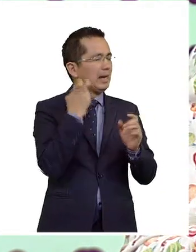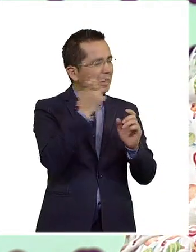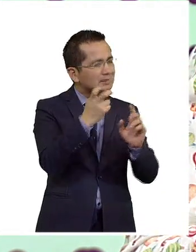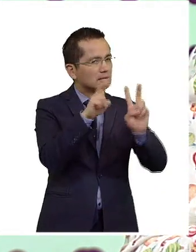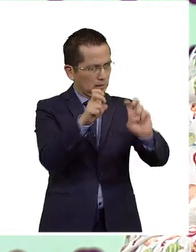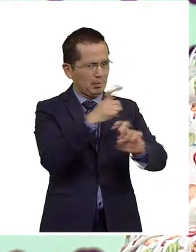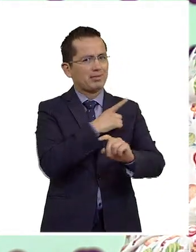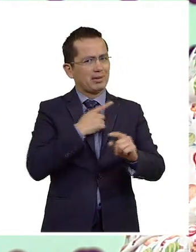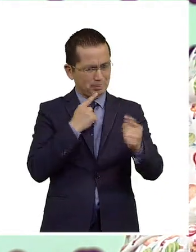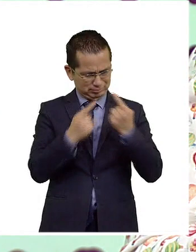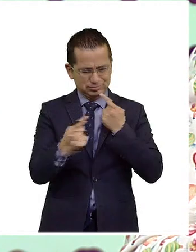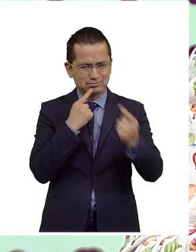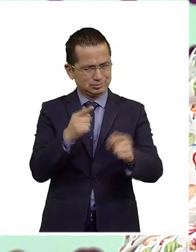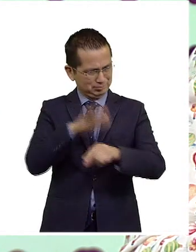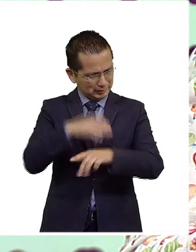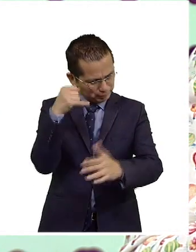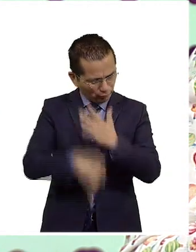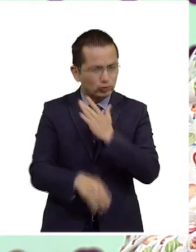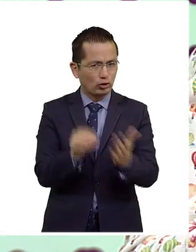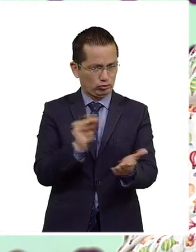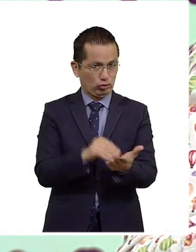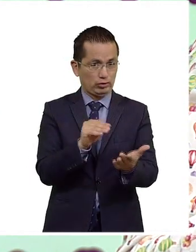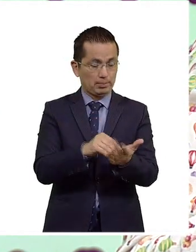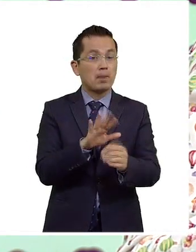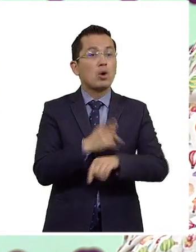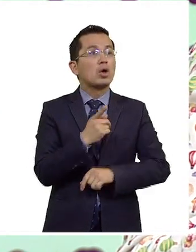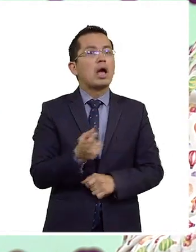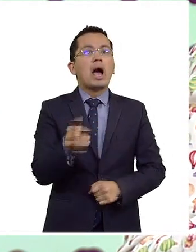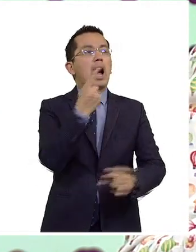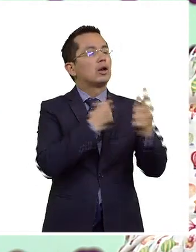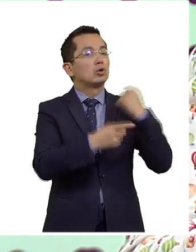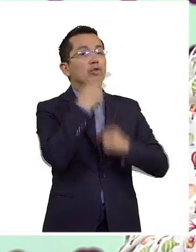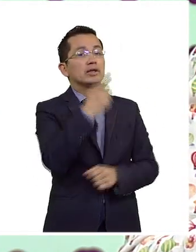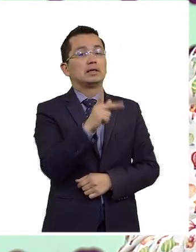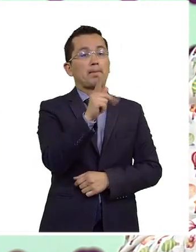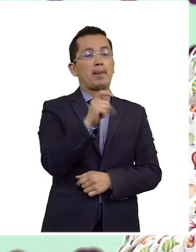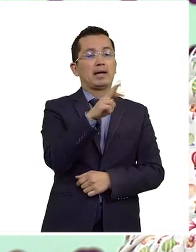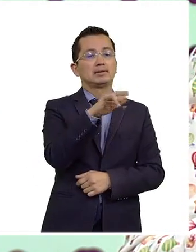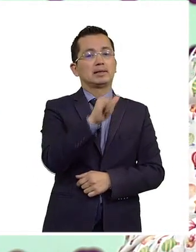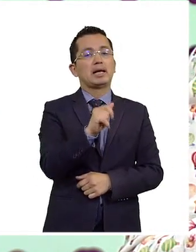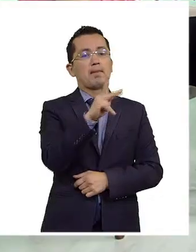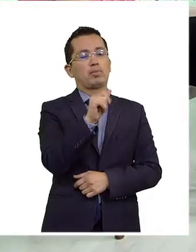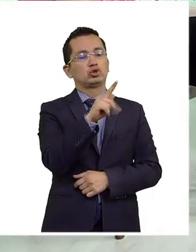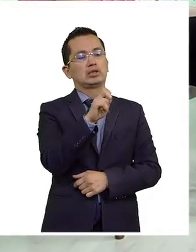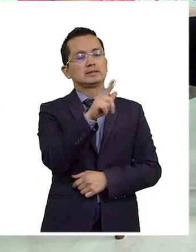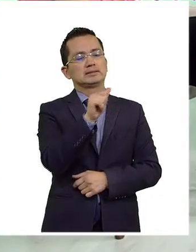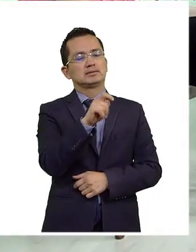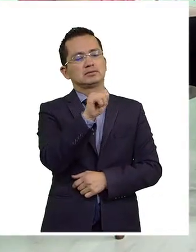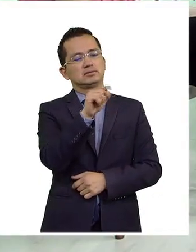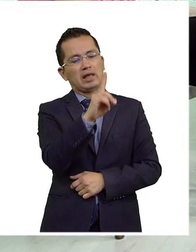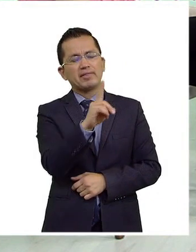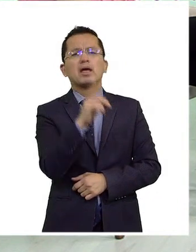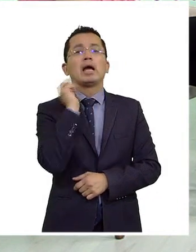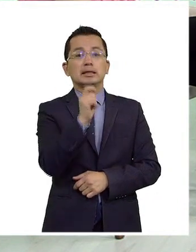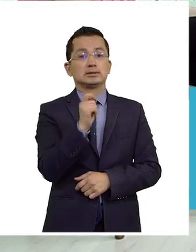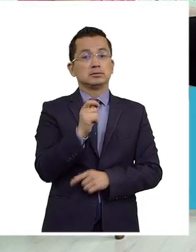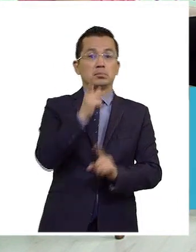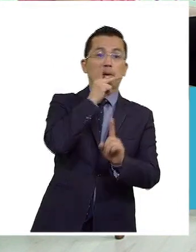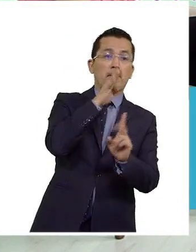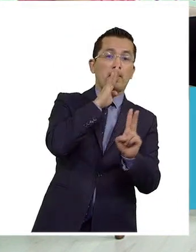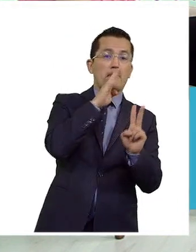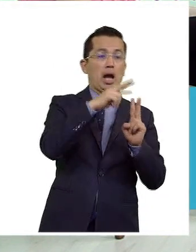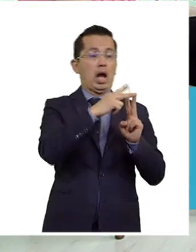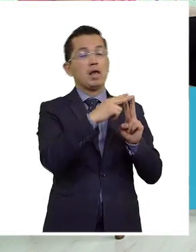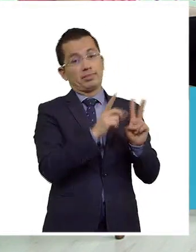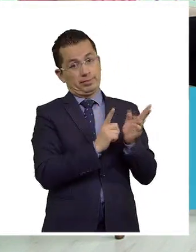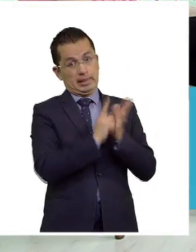es que la patria potestad, algunos han interpretado que es un derecho que tienen los tutores, cuando la patria potestad es un derecho que De los tienen